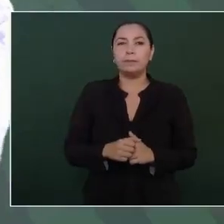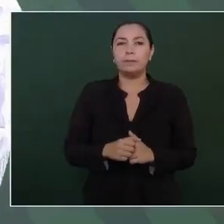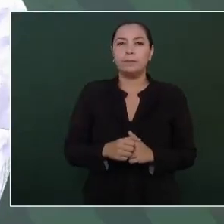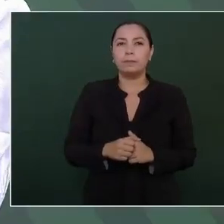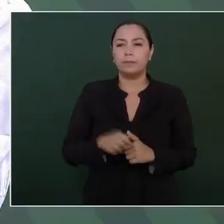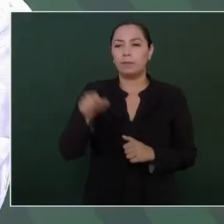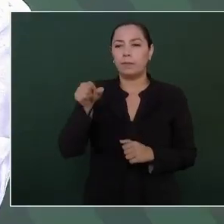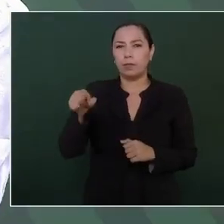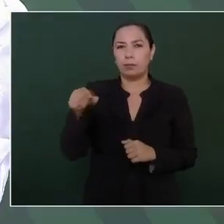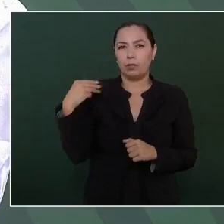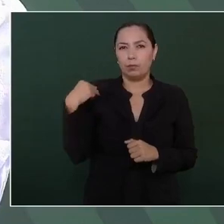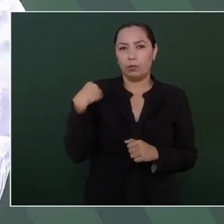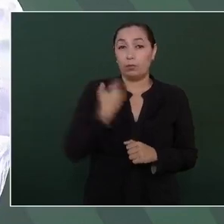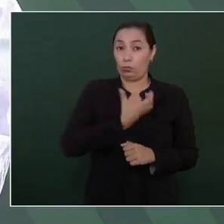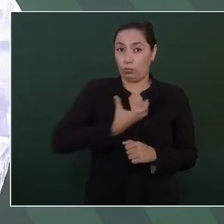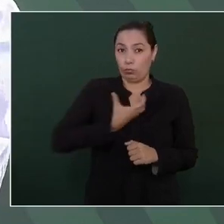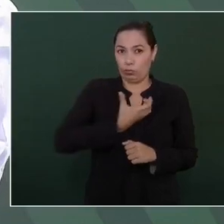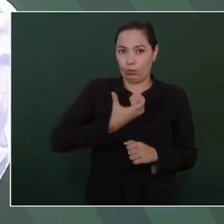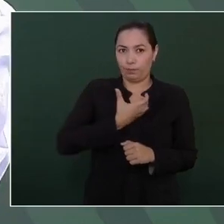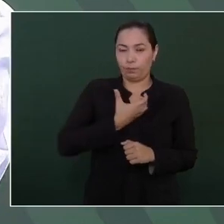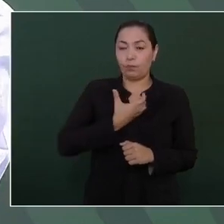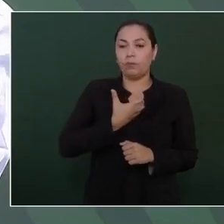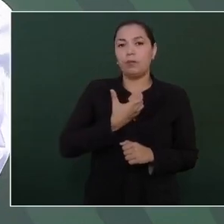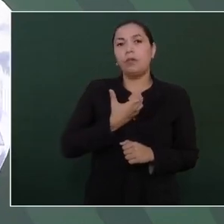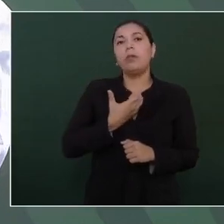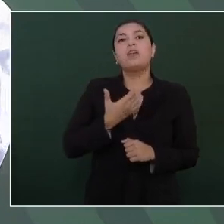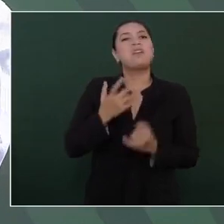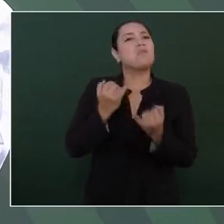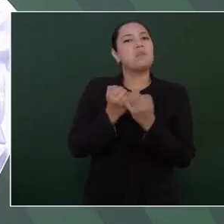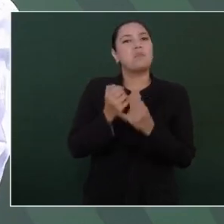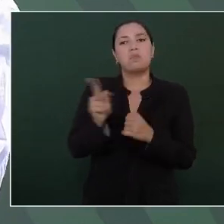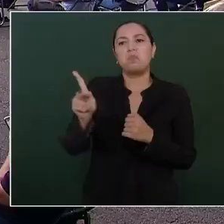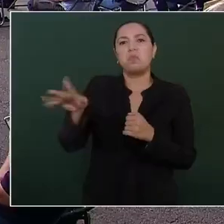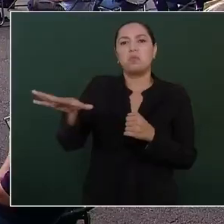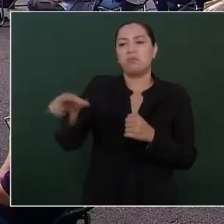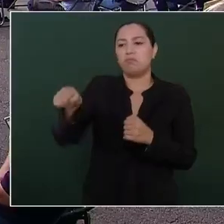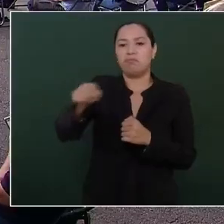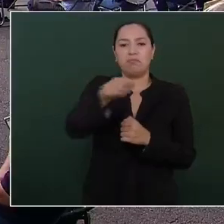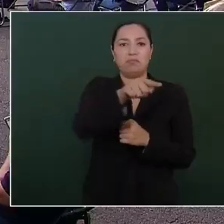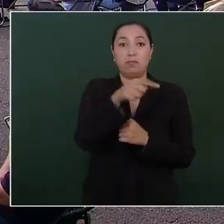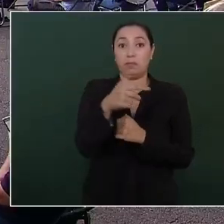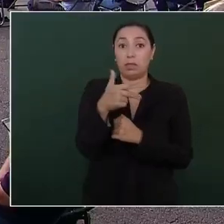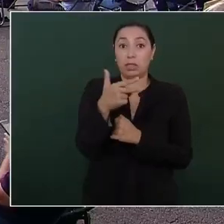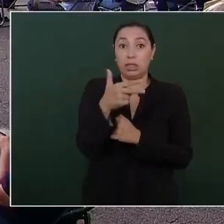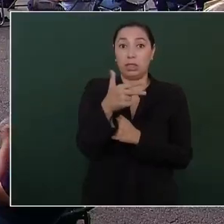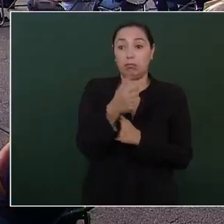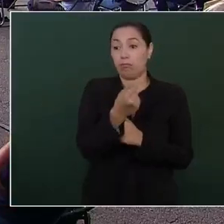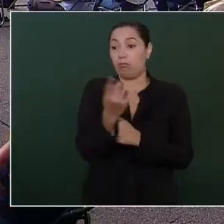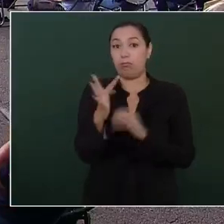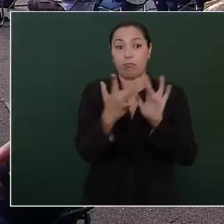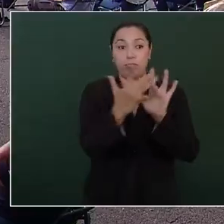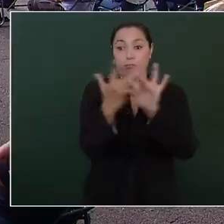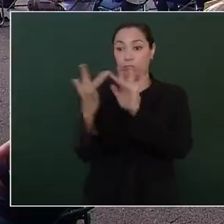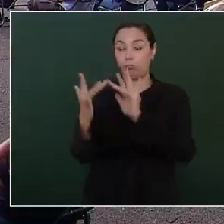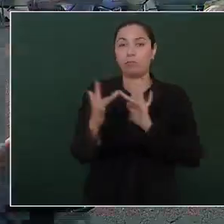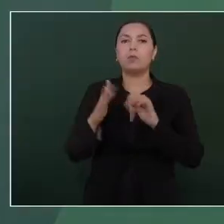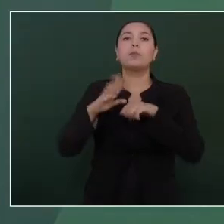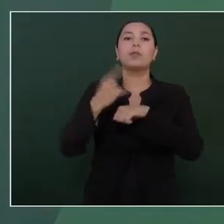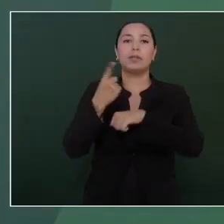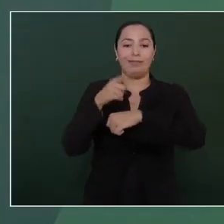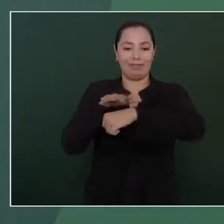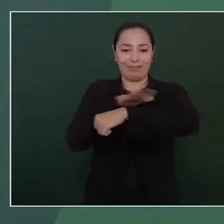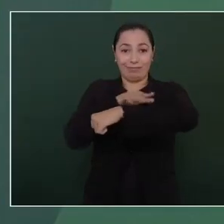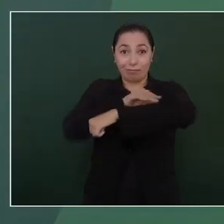al municipio de Concordia y pueblos, 13 pueblos, porque la presa